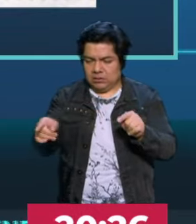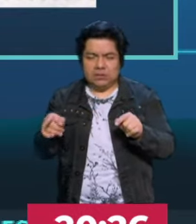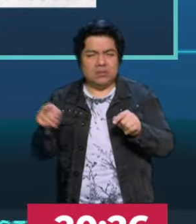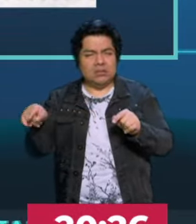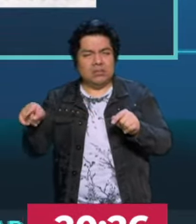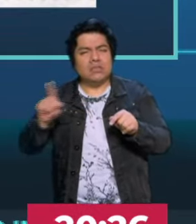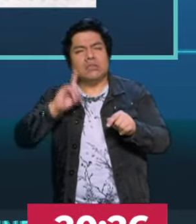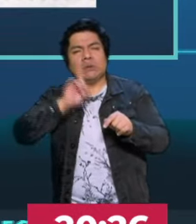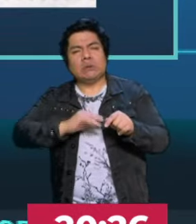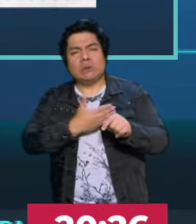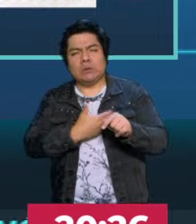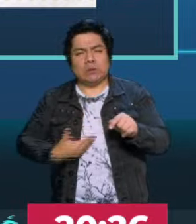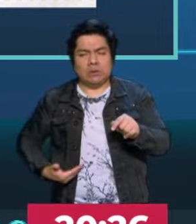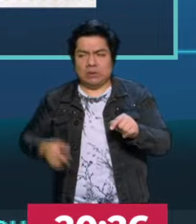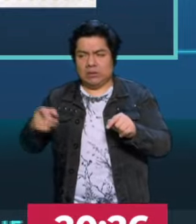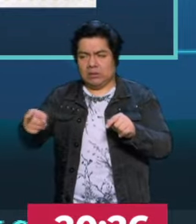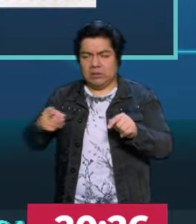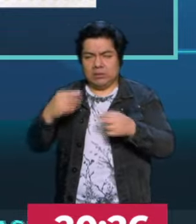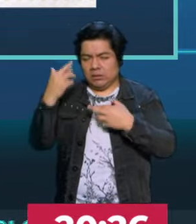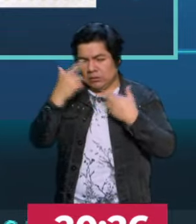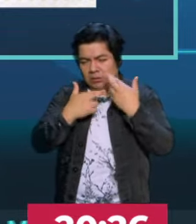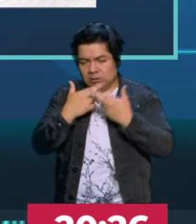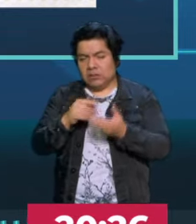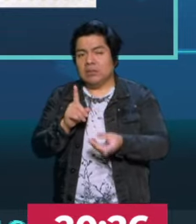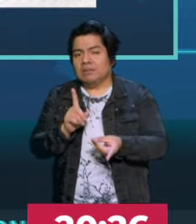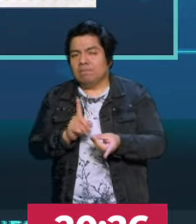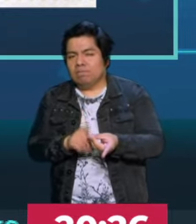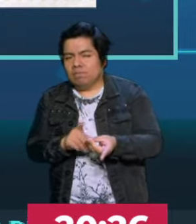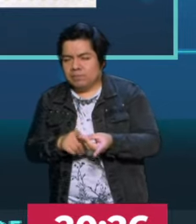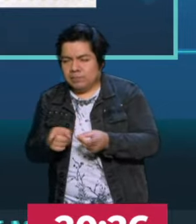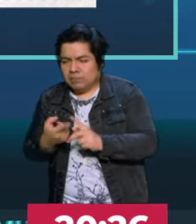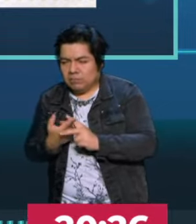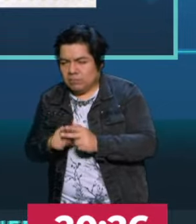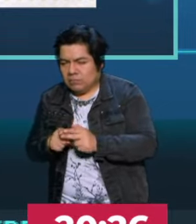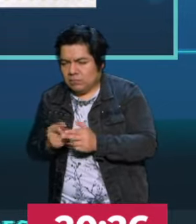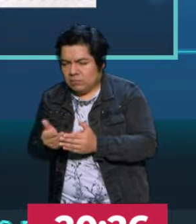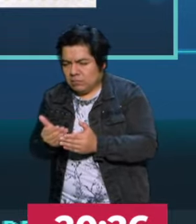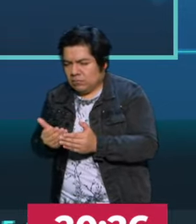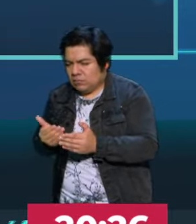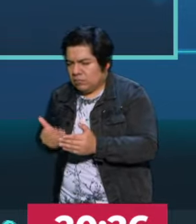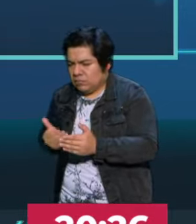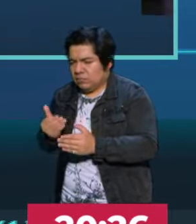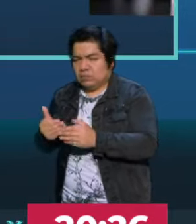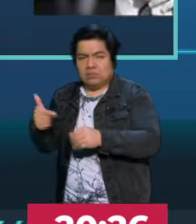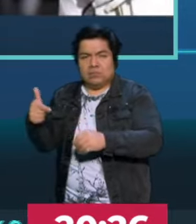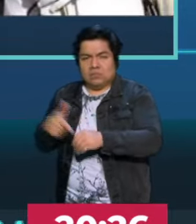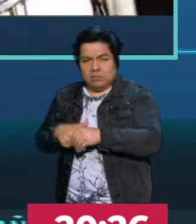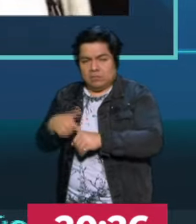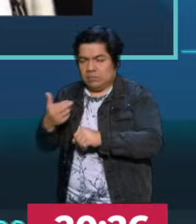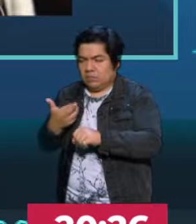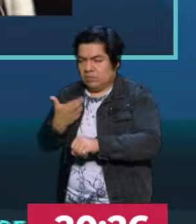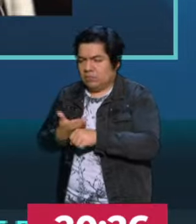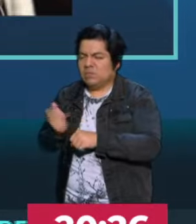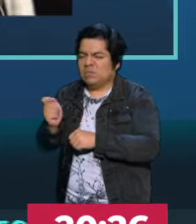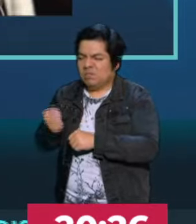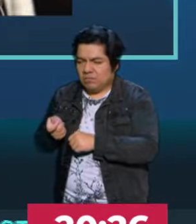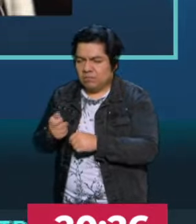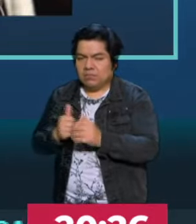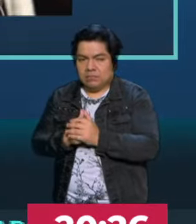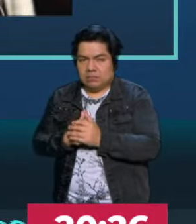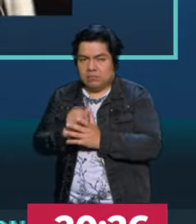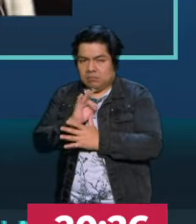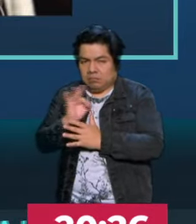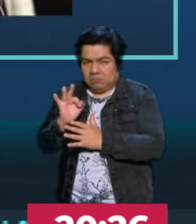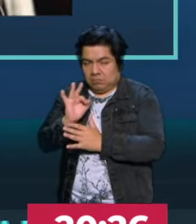la presidenta de la rastreabilidad en las gasolinas, que significa que se puede